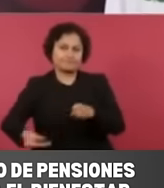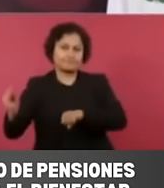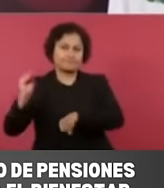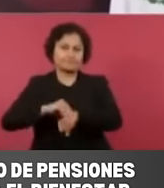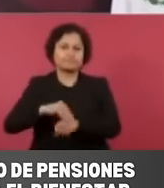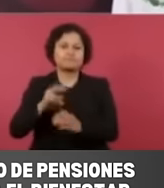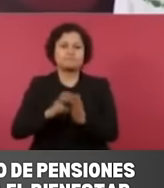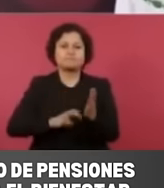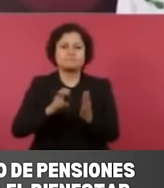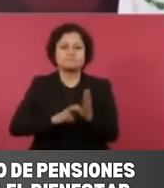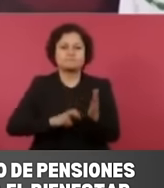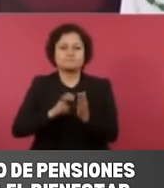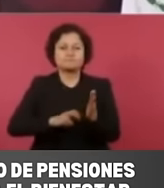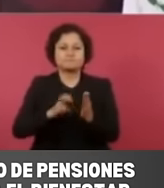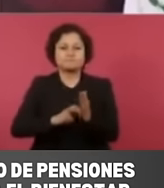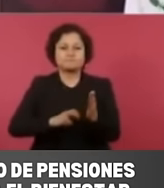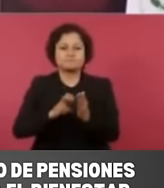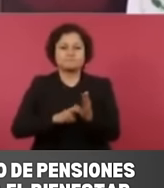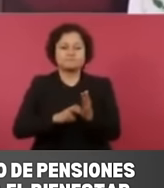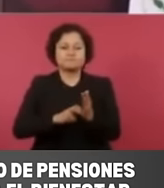gana en el último año,